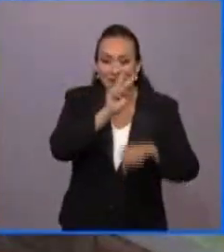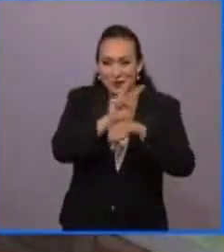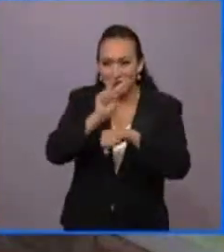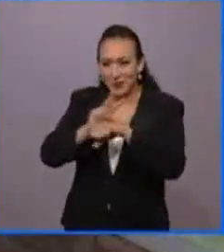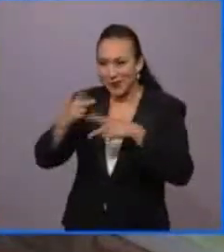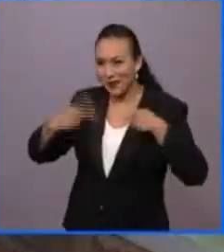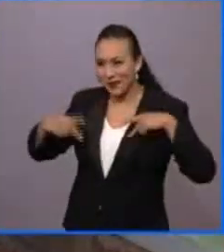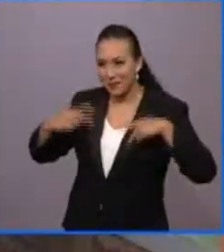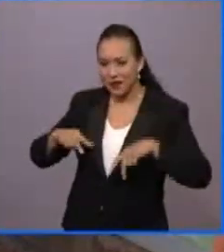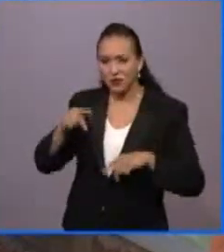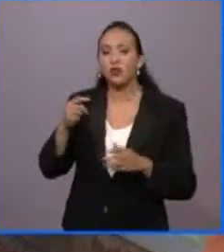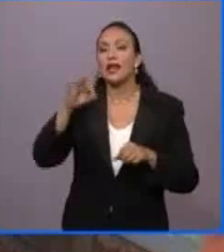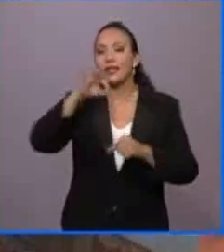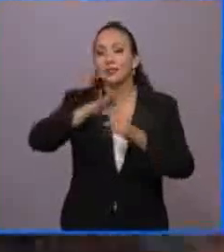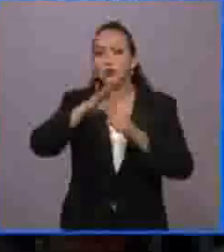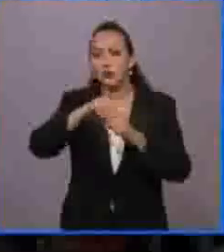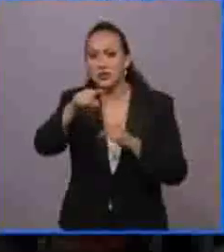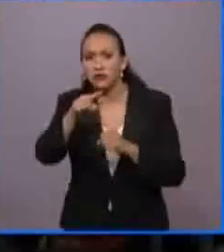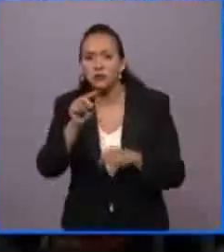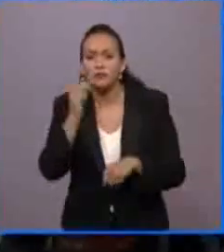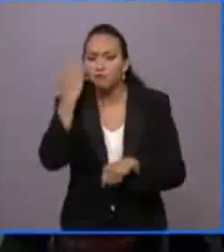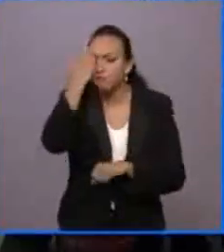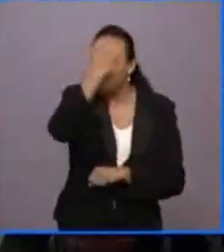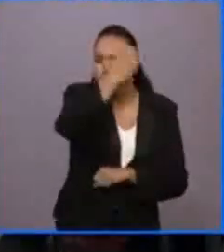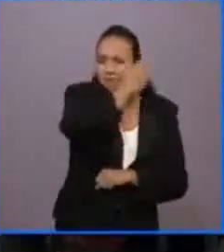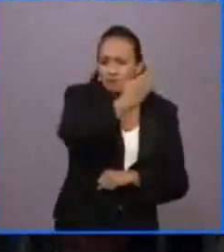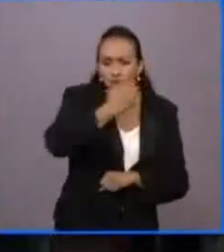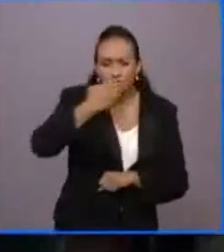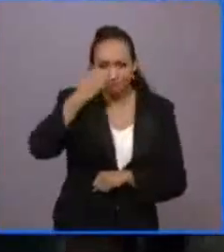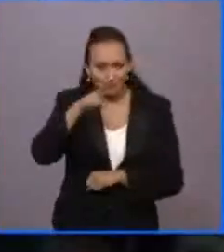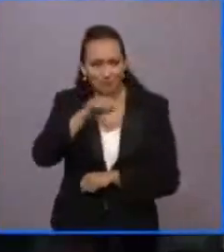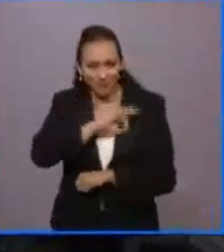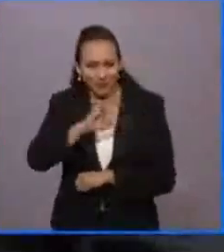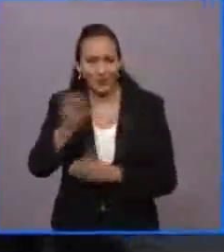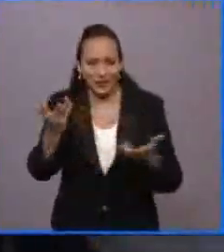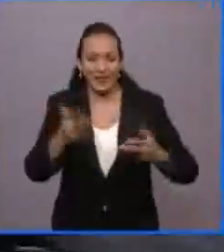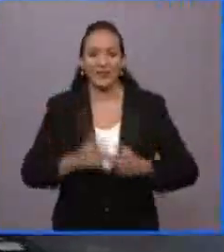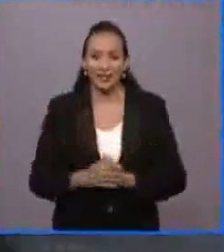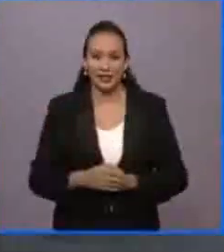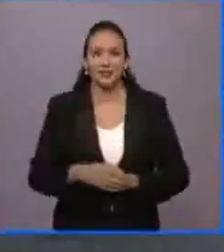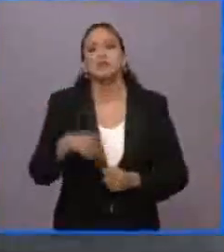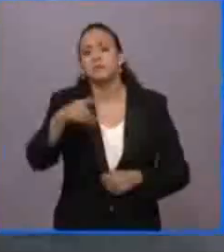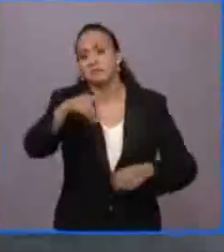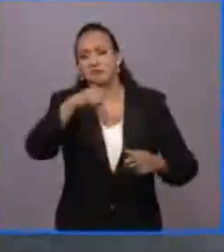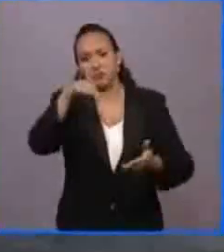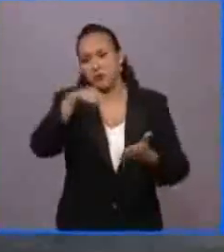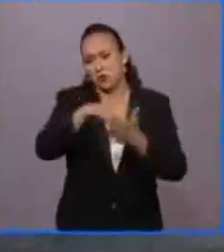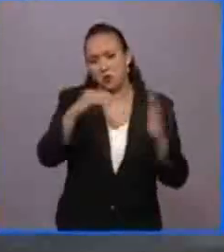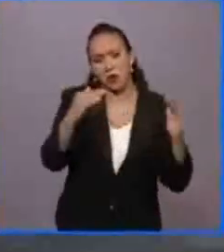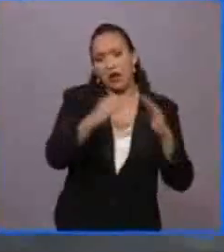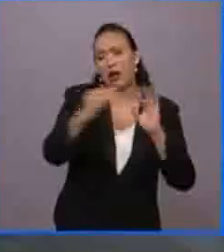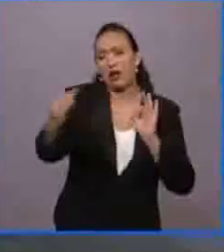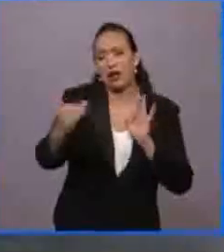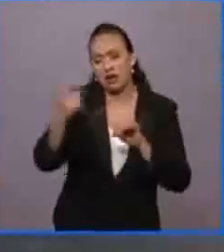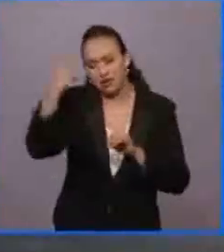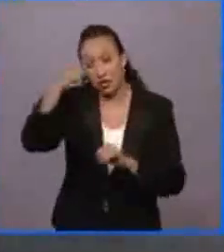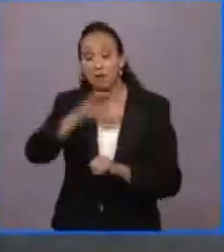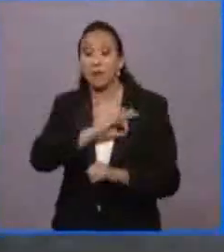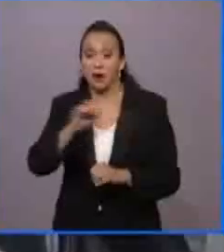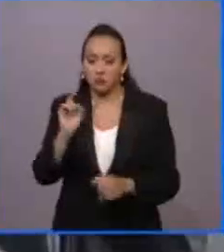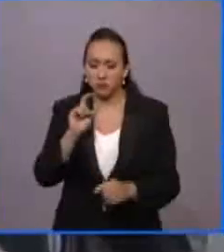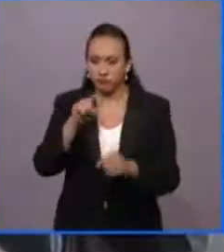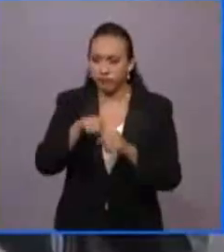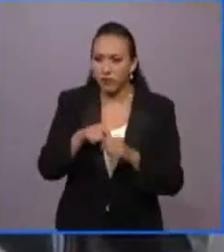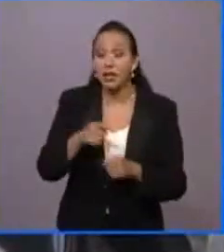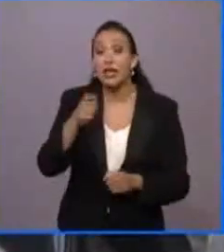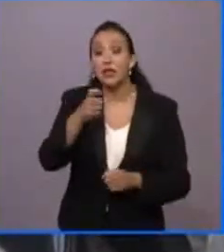que se registren a supervisar las etapas de preparación y desarrollo de la elección judicial local, así como la jornada electoral que se llevará